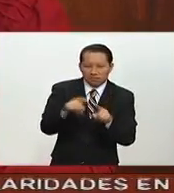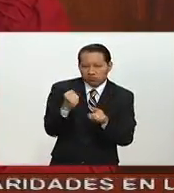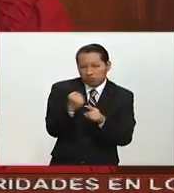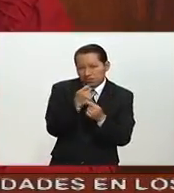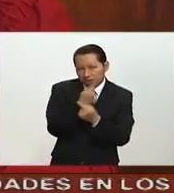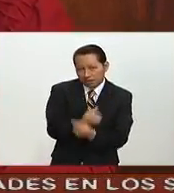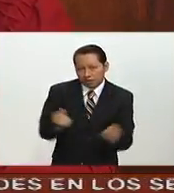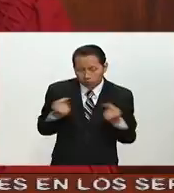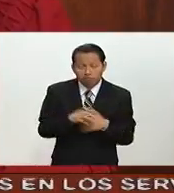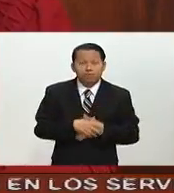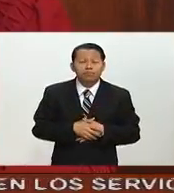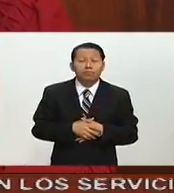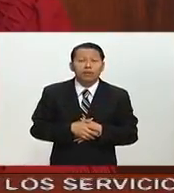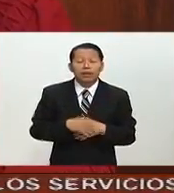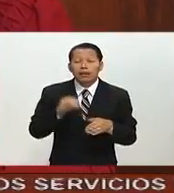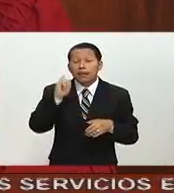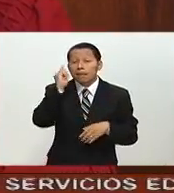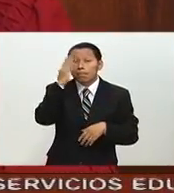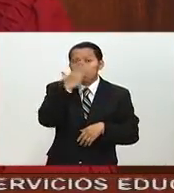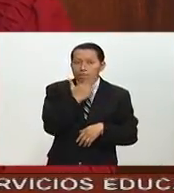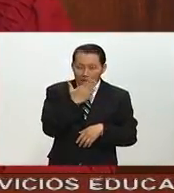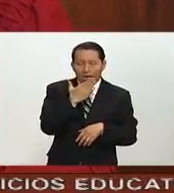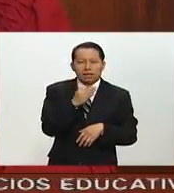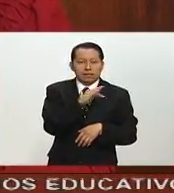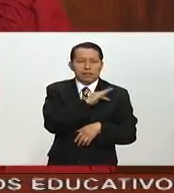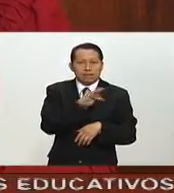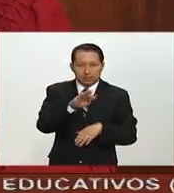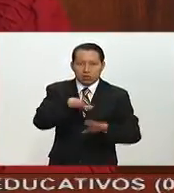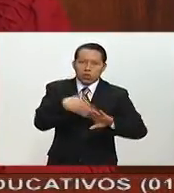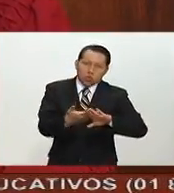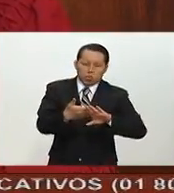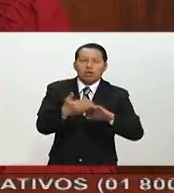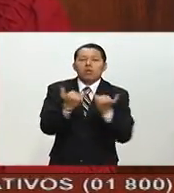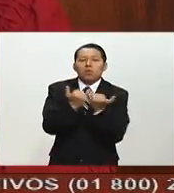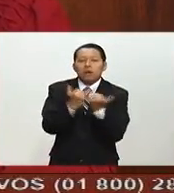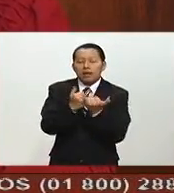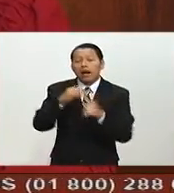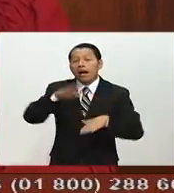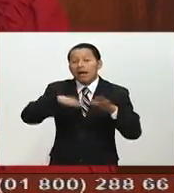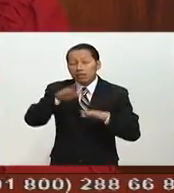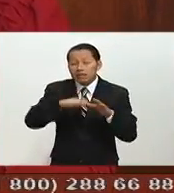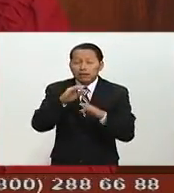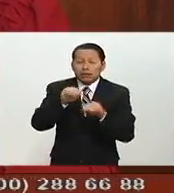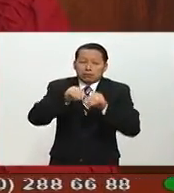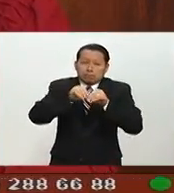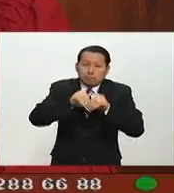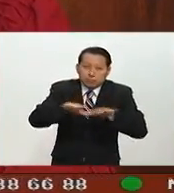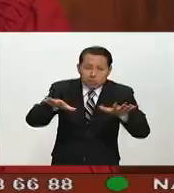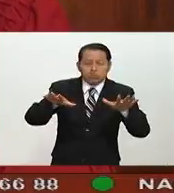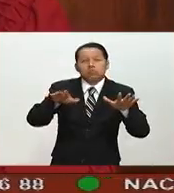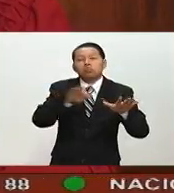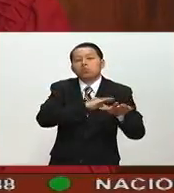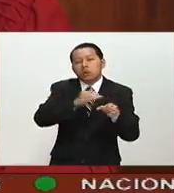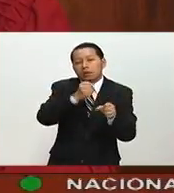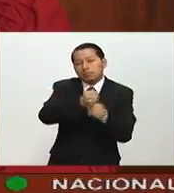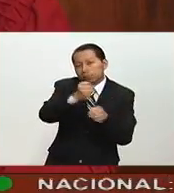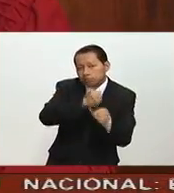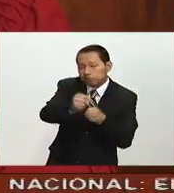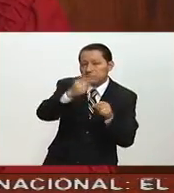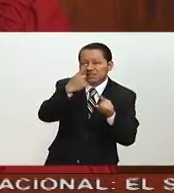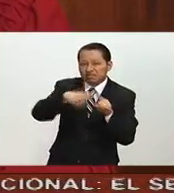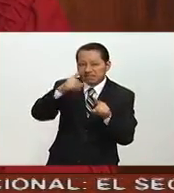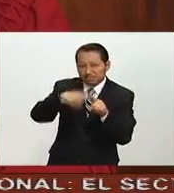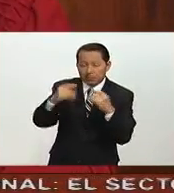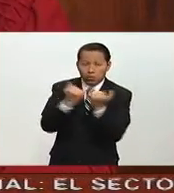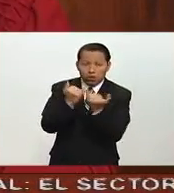imagen, la pérdida de su privacidad, sextorsión o chantaje por las imágenes, ciberbullying y si se trata de material de